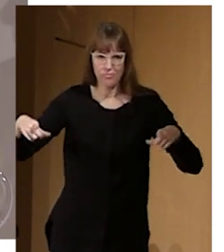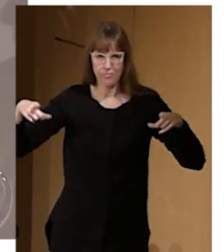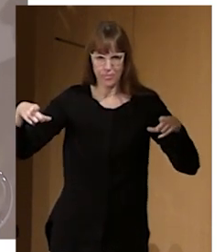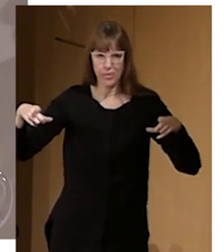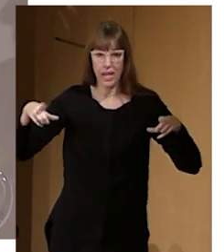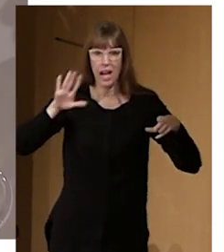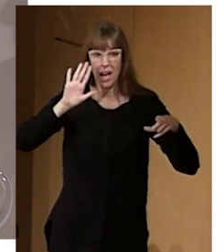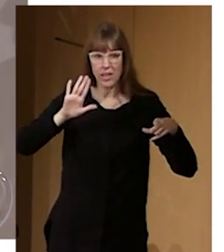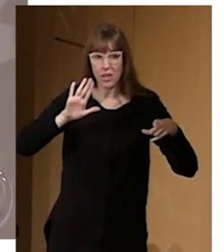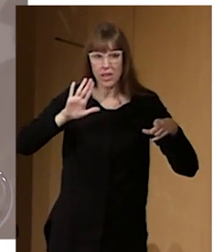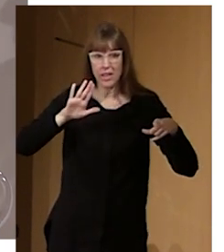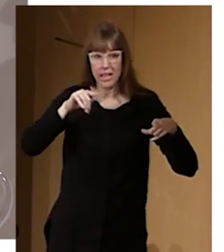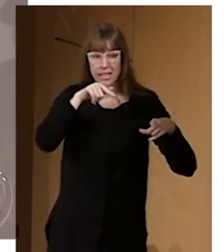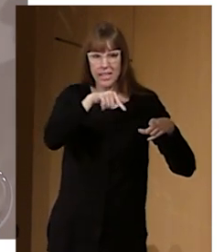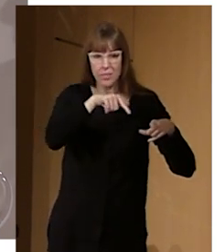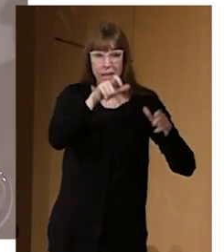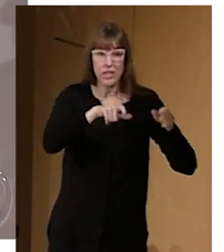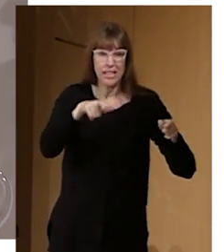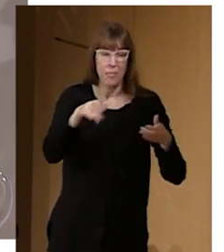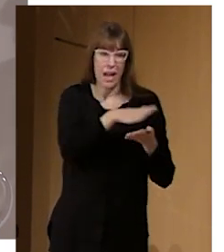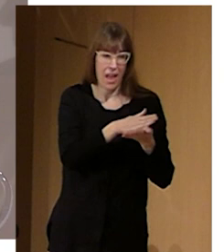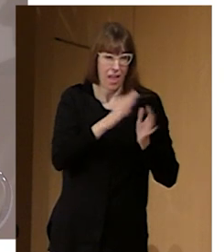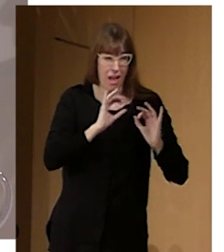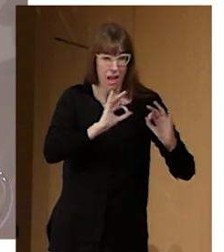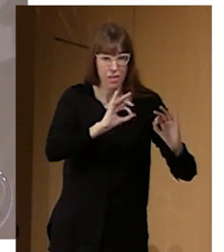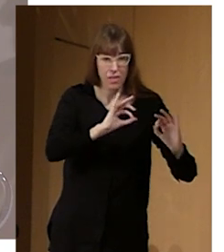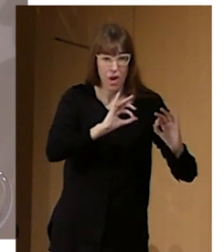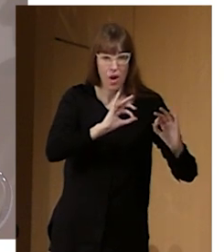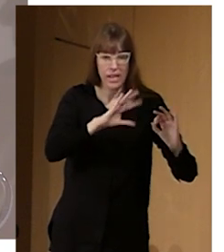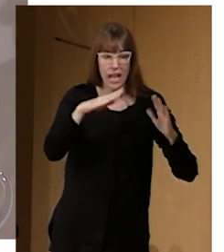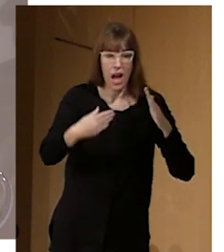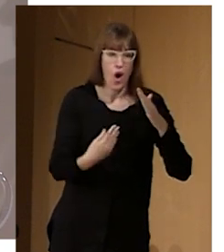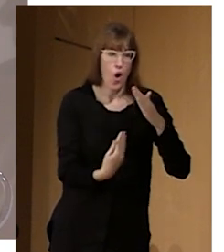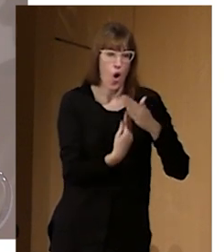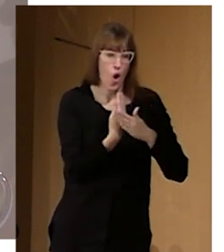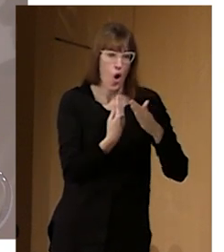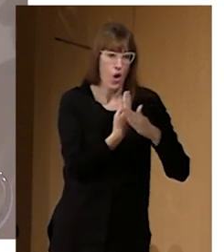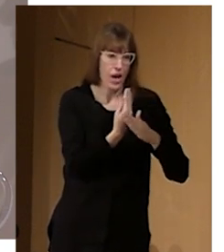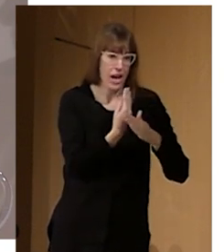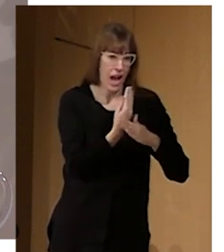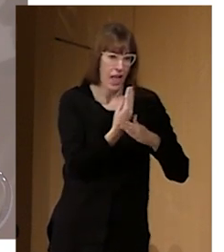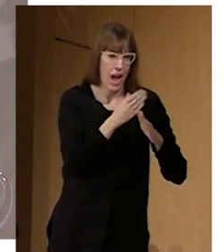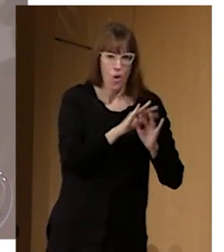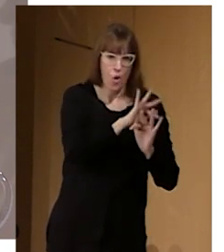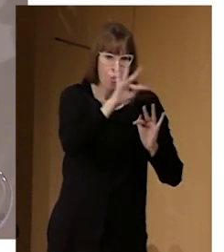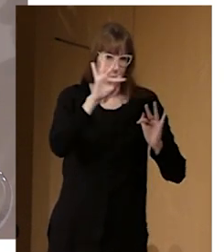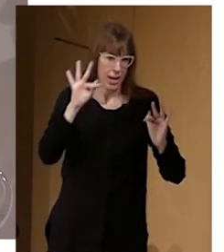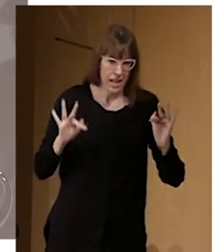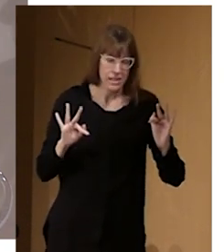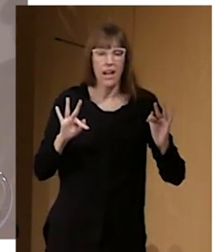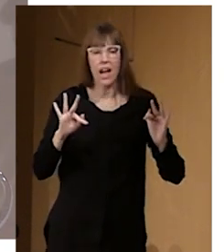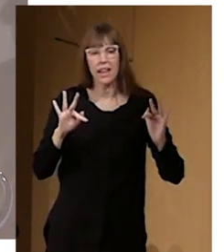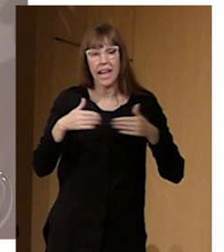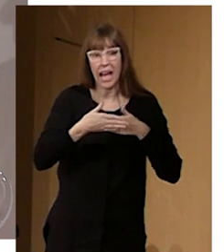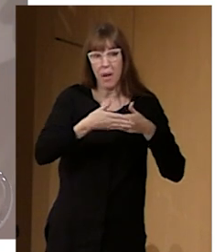está en un horario bastante amplio a lo largo de toda la jornada de apertura de del espacio eh con un montón de